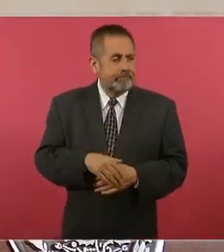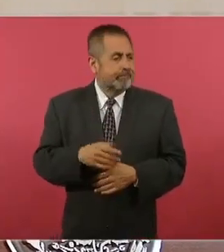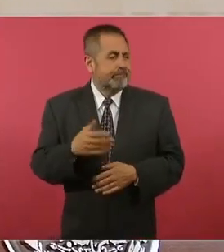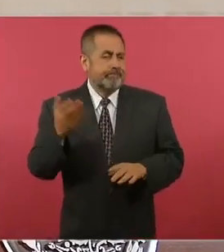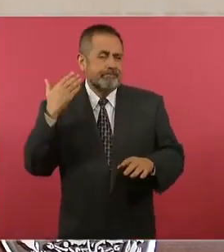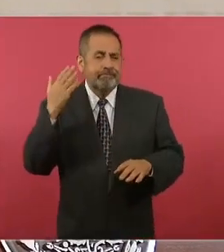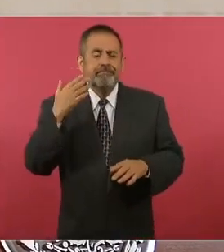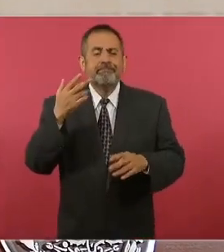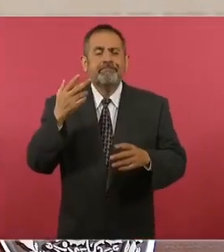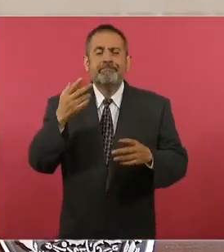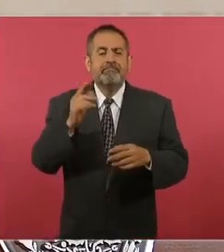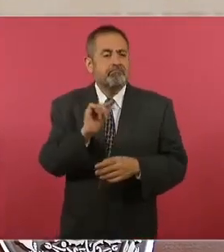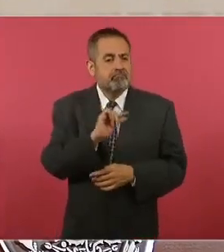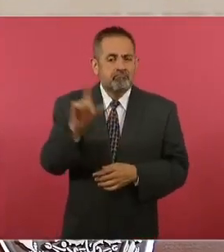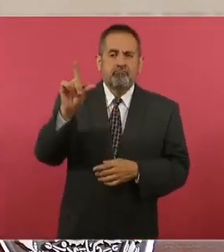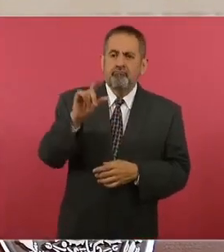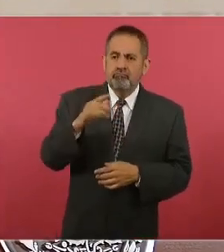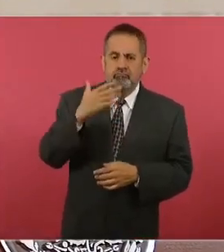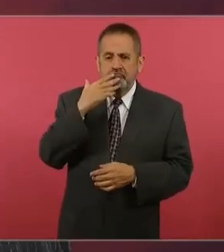profesionalismo,